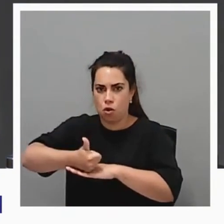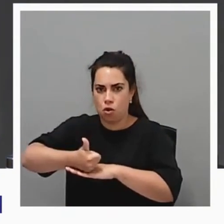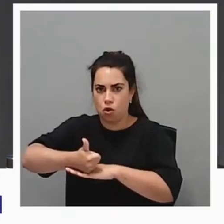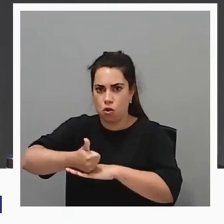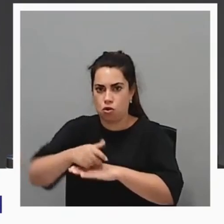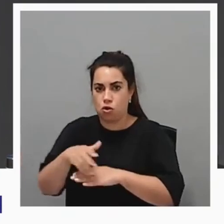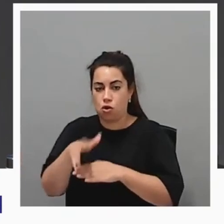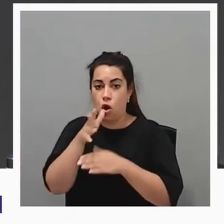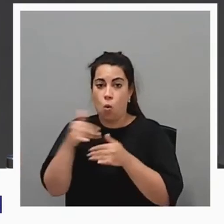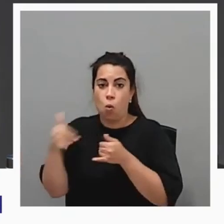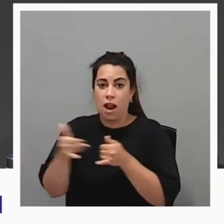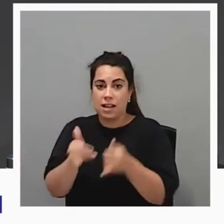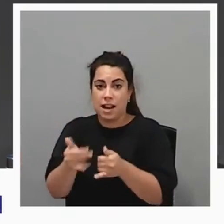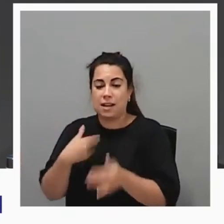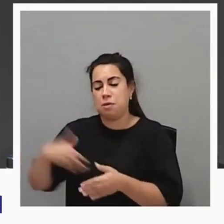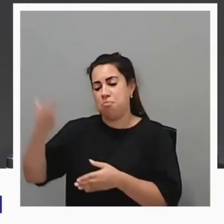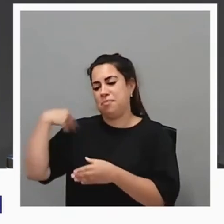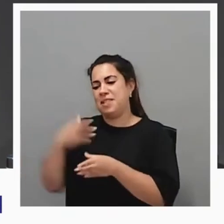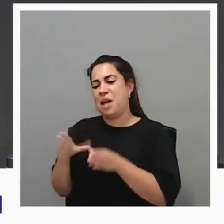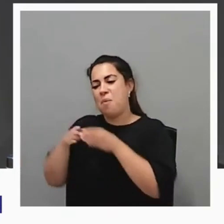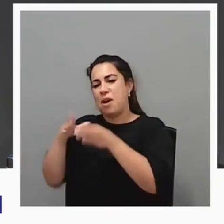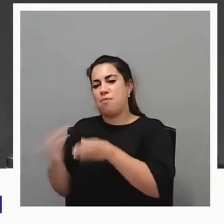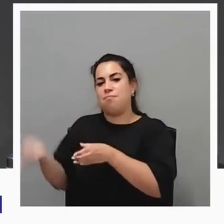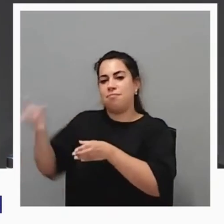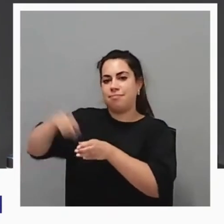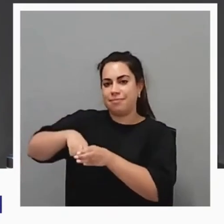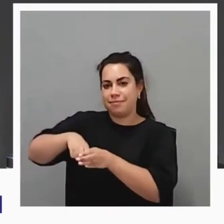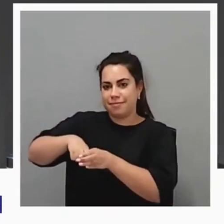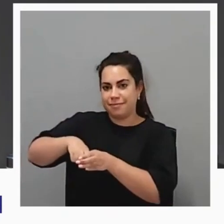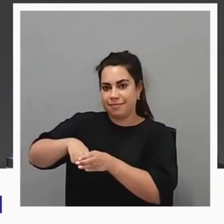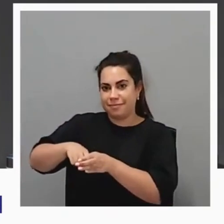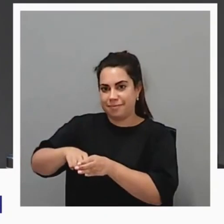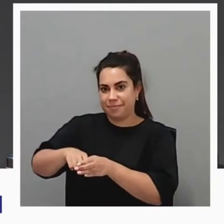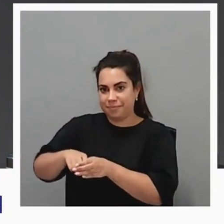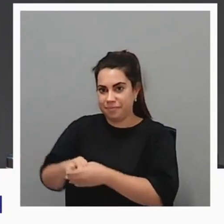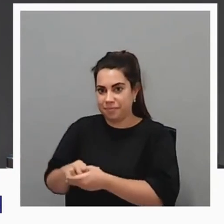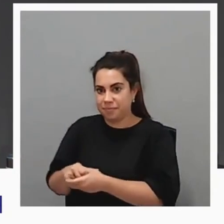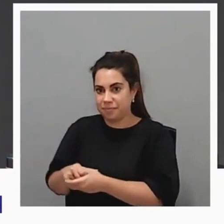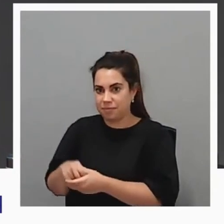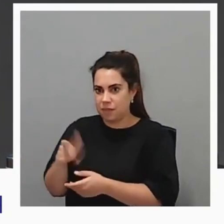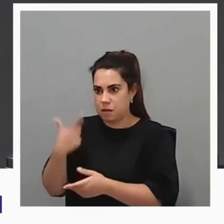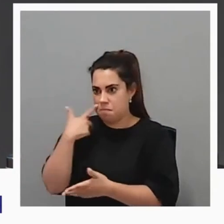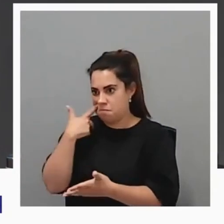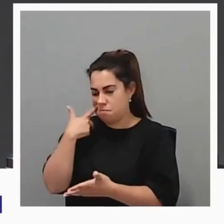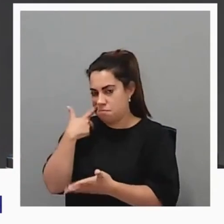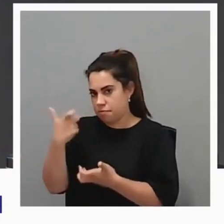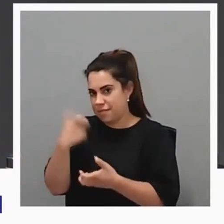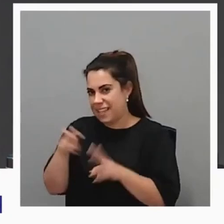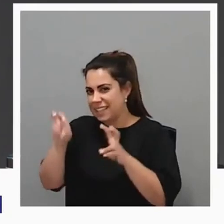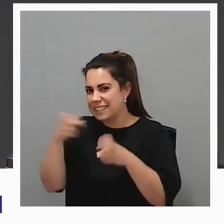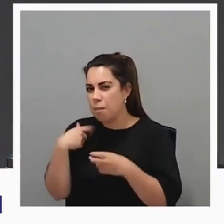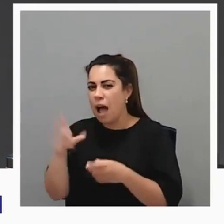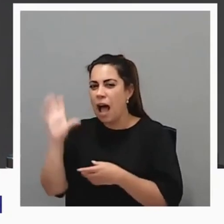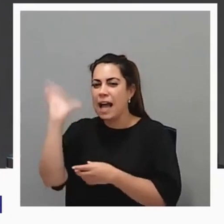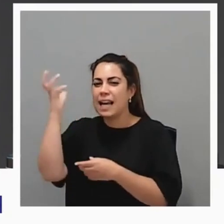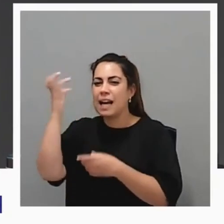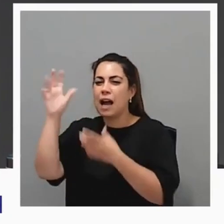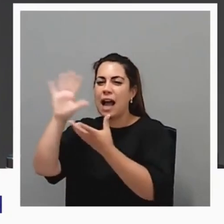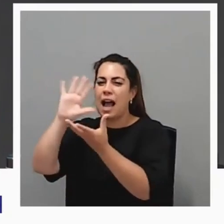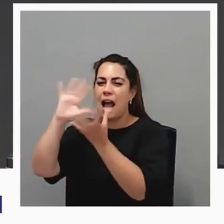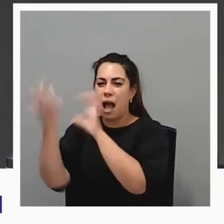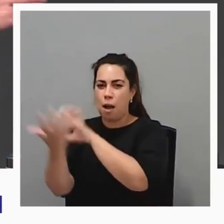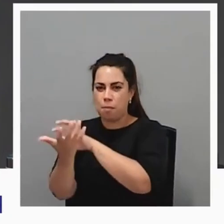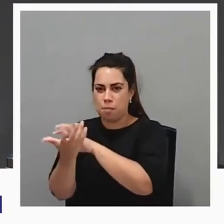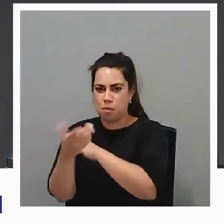barco también desde el minuto 1, Joaquín Páez, llamaba nuestra atención sobre el tema del cambio climático, sobre el tema de la